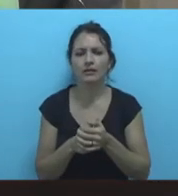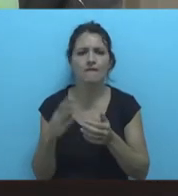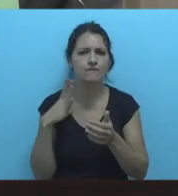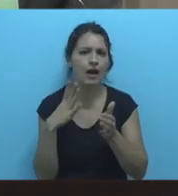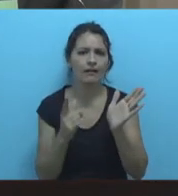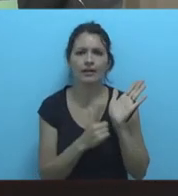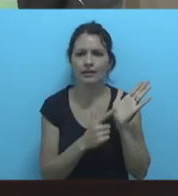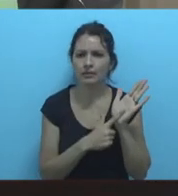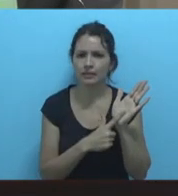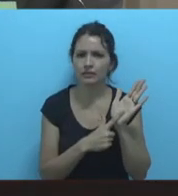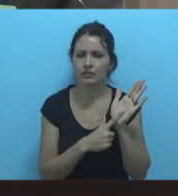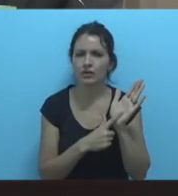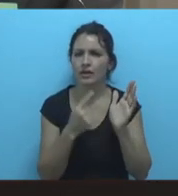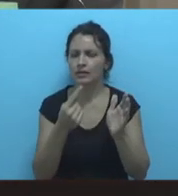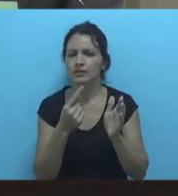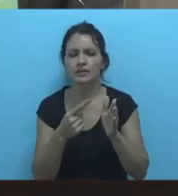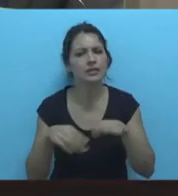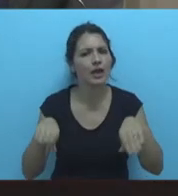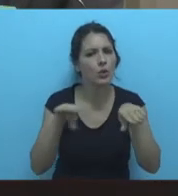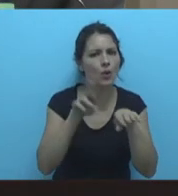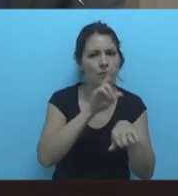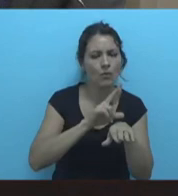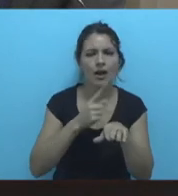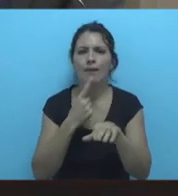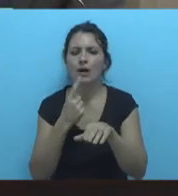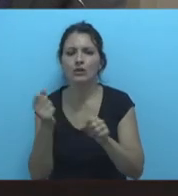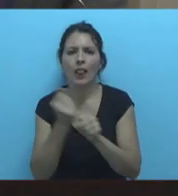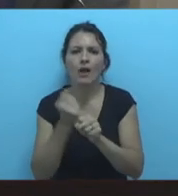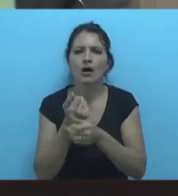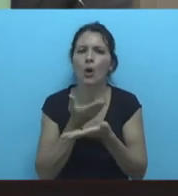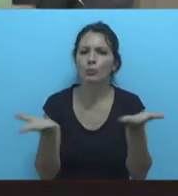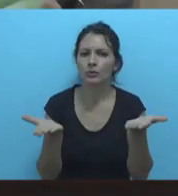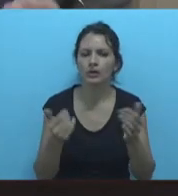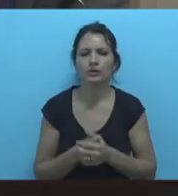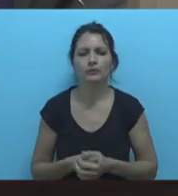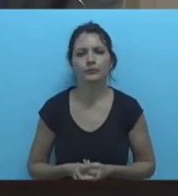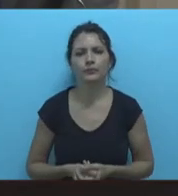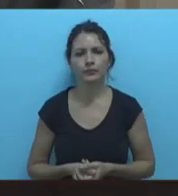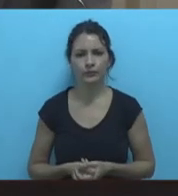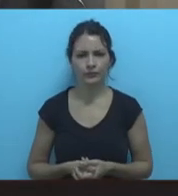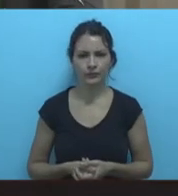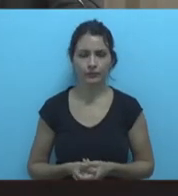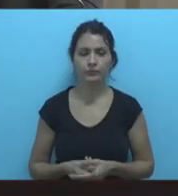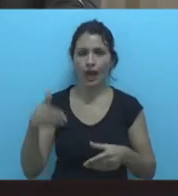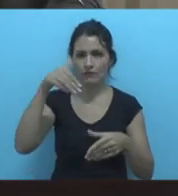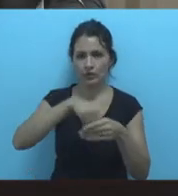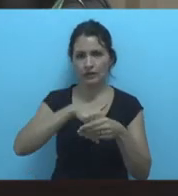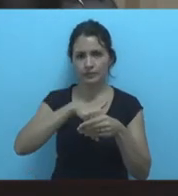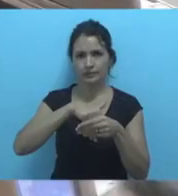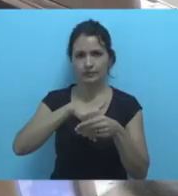2053/20, garantiza la participación igualitaria de mujeres y varones en los espacios de decisión y poder. ¿En consideración el proyecto?